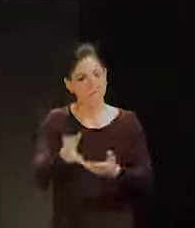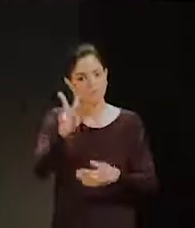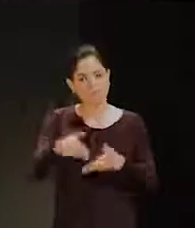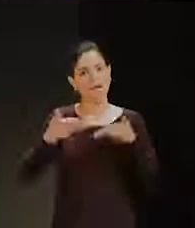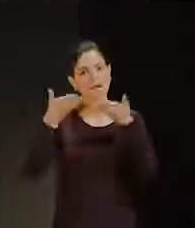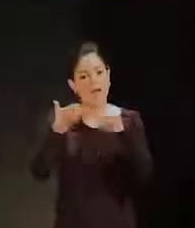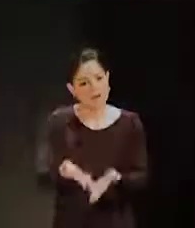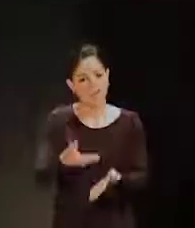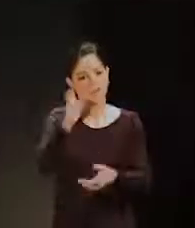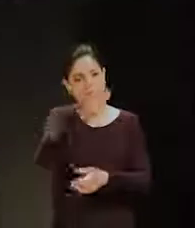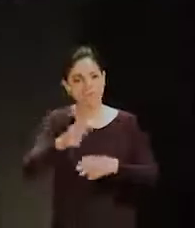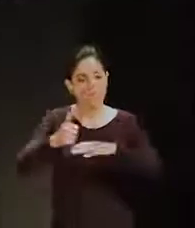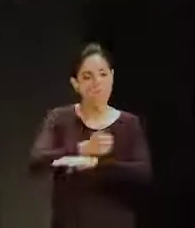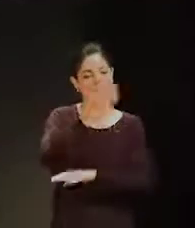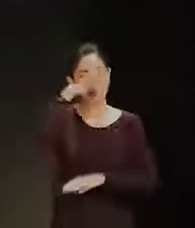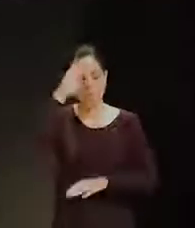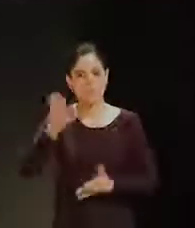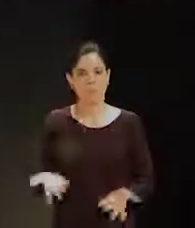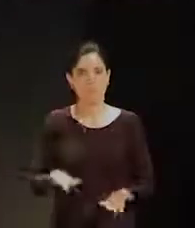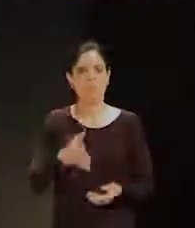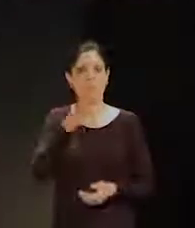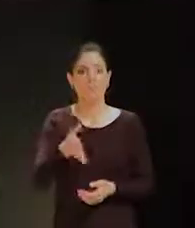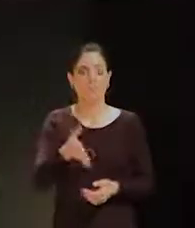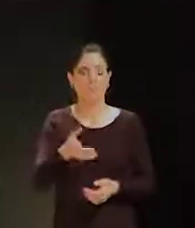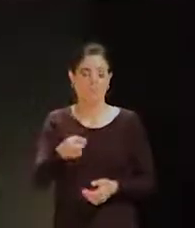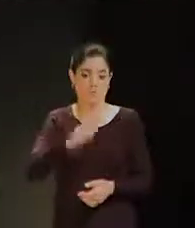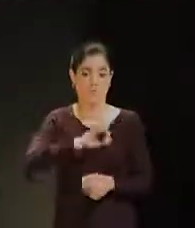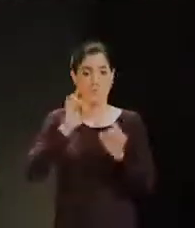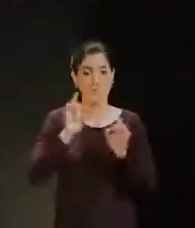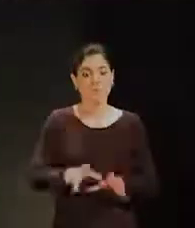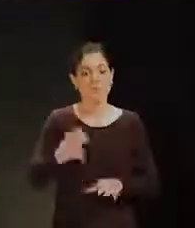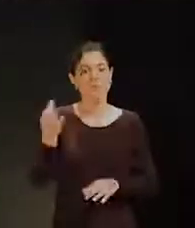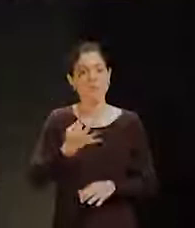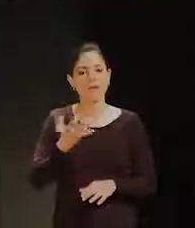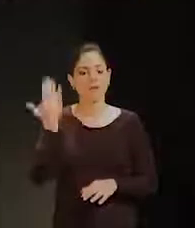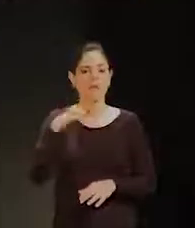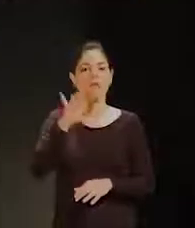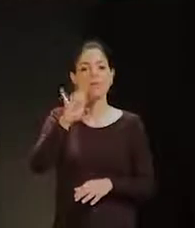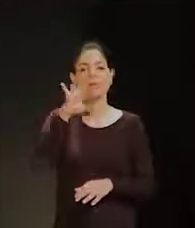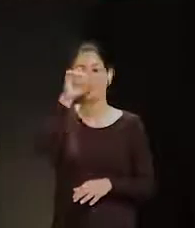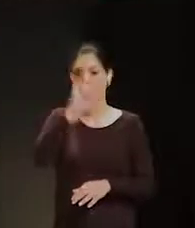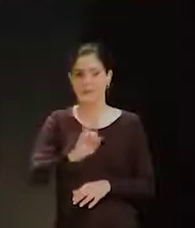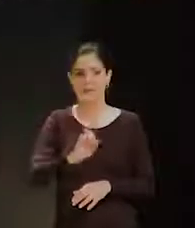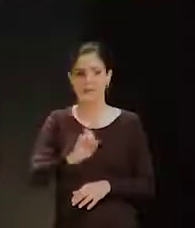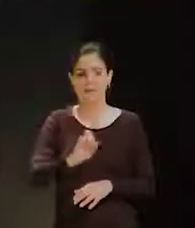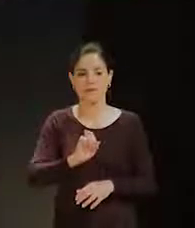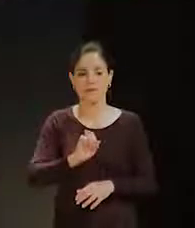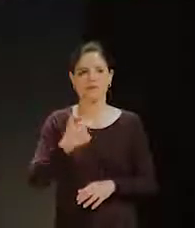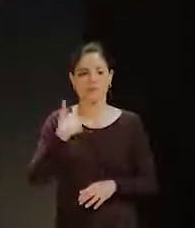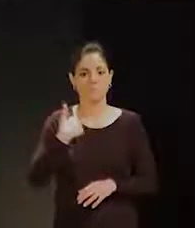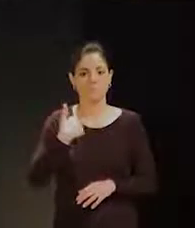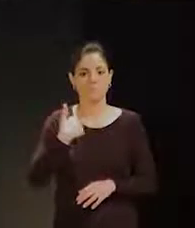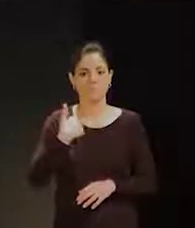ayudaba al pueblo cubano. Y como yo trabajé 15 años en el